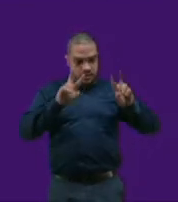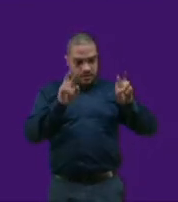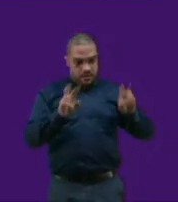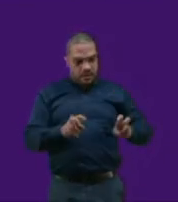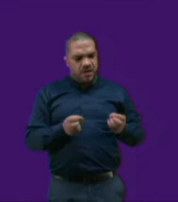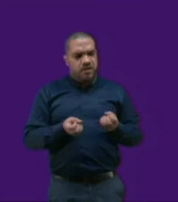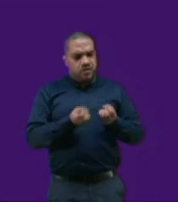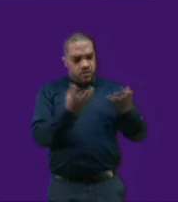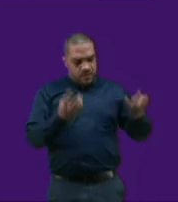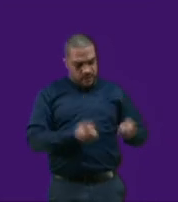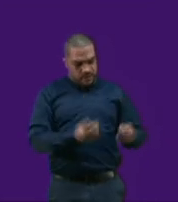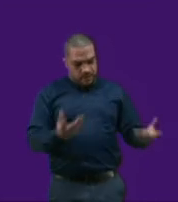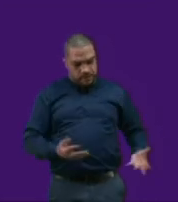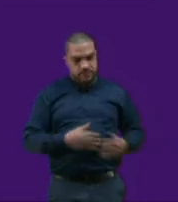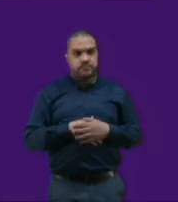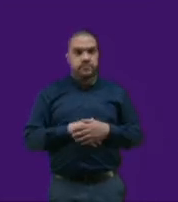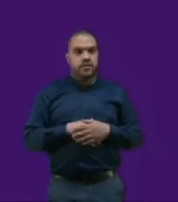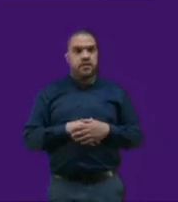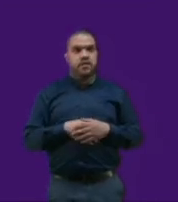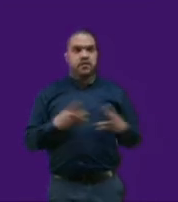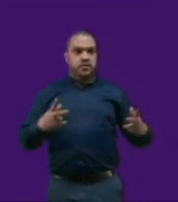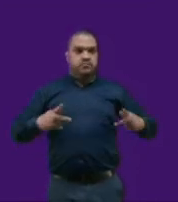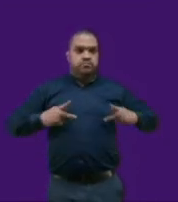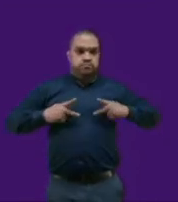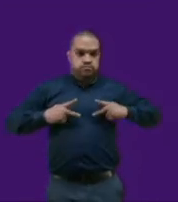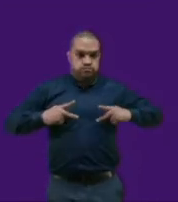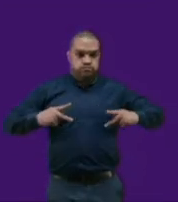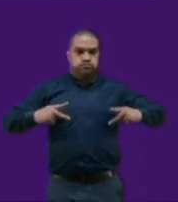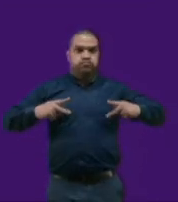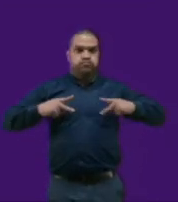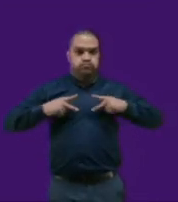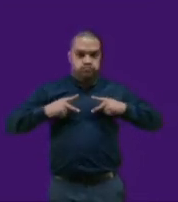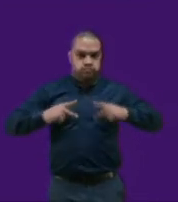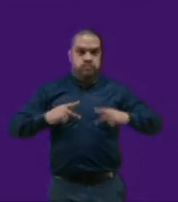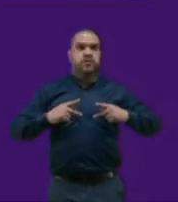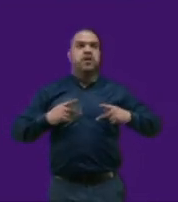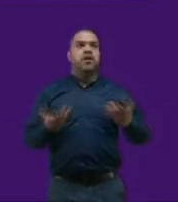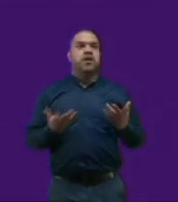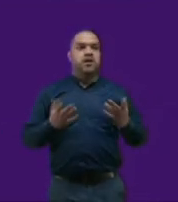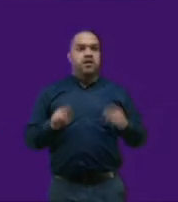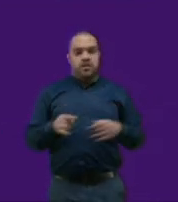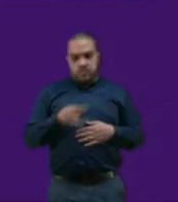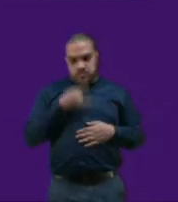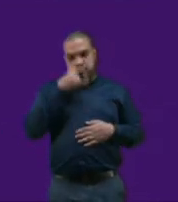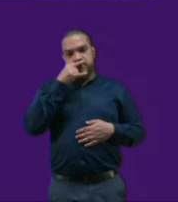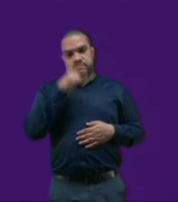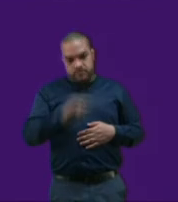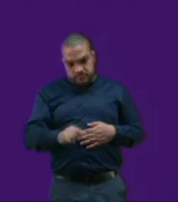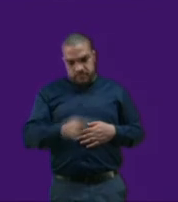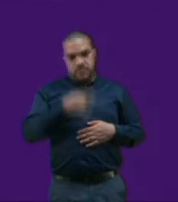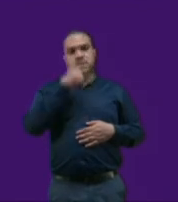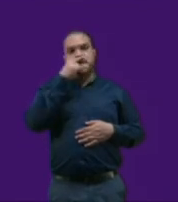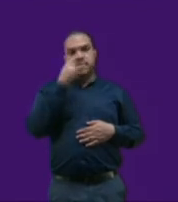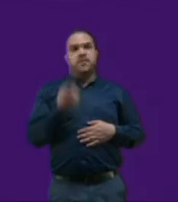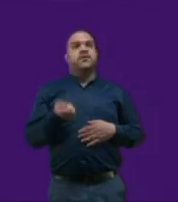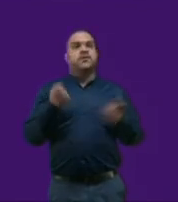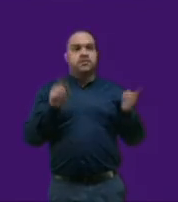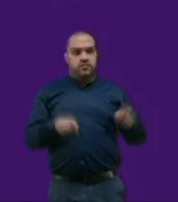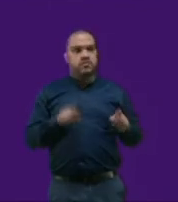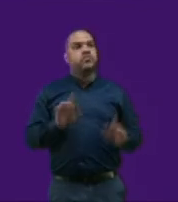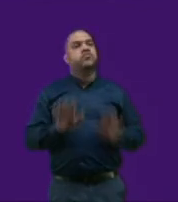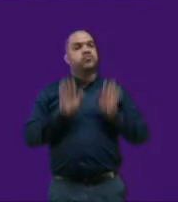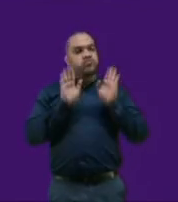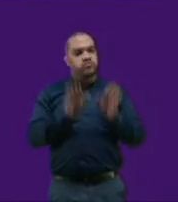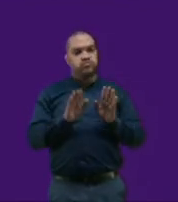cuantitativos como tu nivel de respiración, tu movimiento, una emoción, pero a través de una app y de un algoritmo de inteligencia